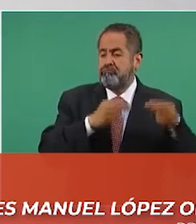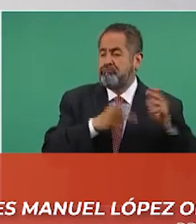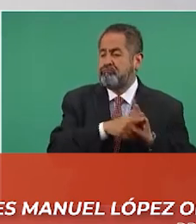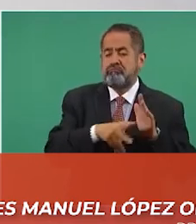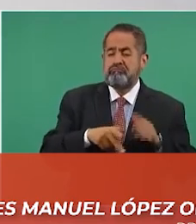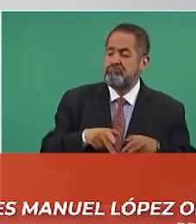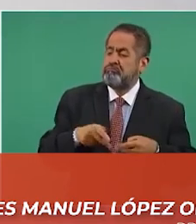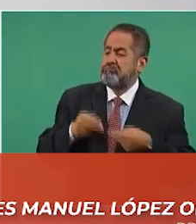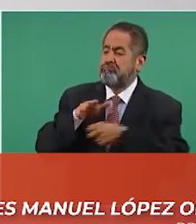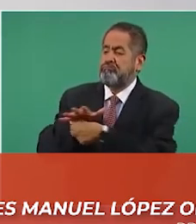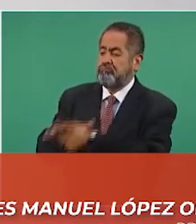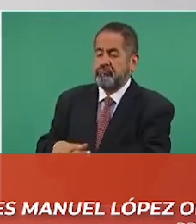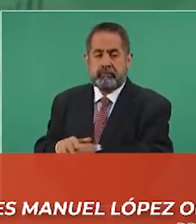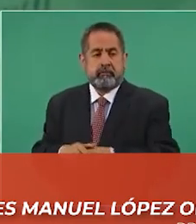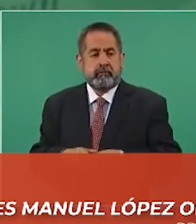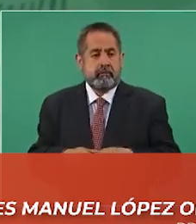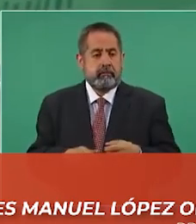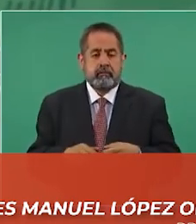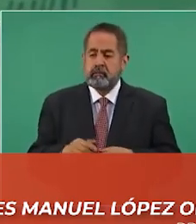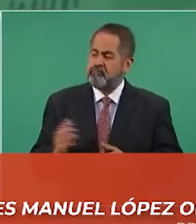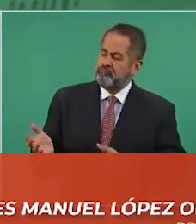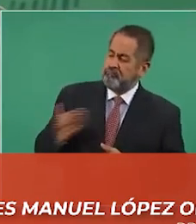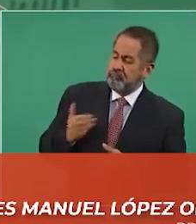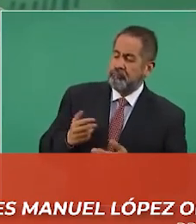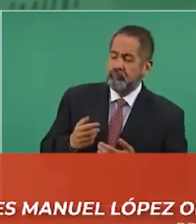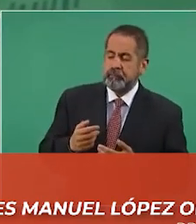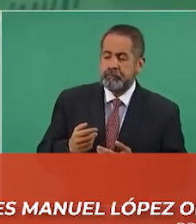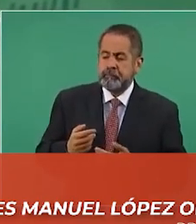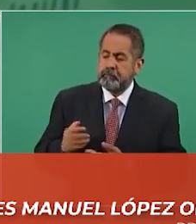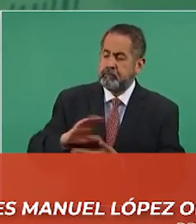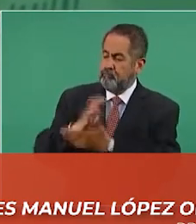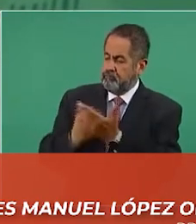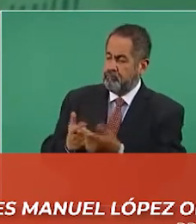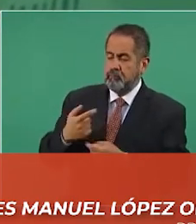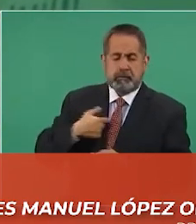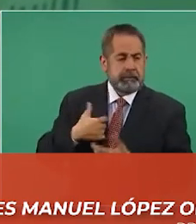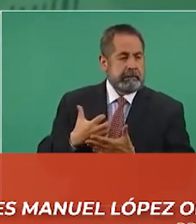para obtener contratos jugosos.